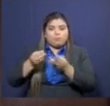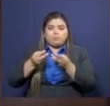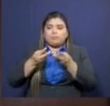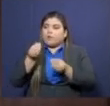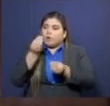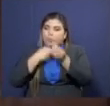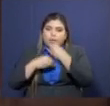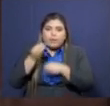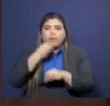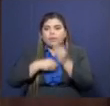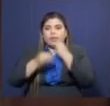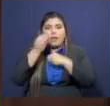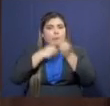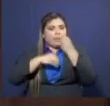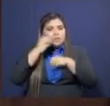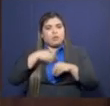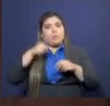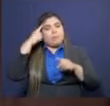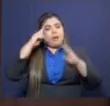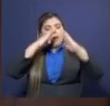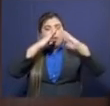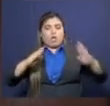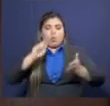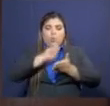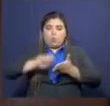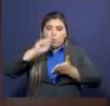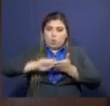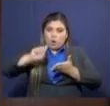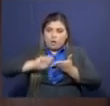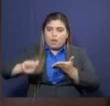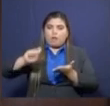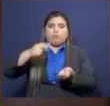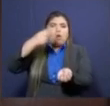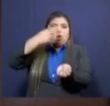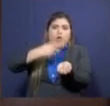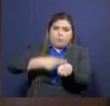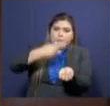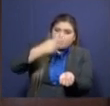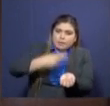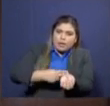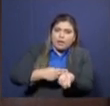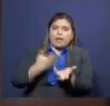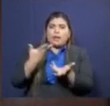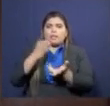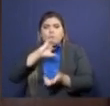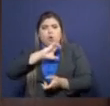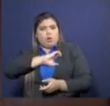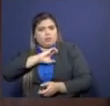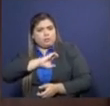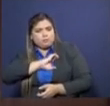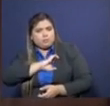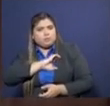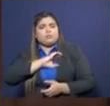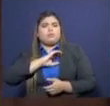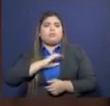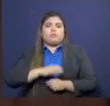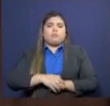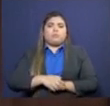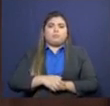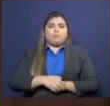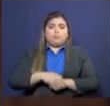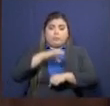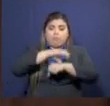para la alimentación de escuelas, hospitales, fuerza pública,